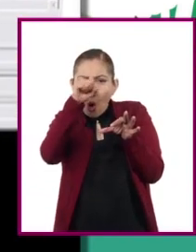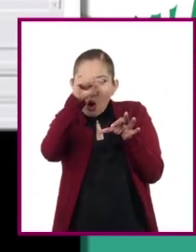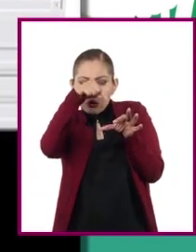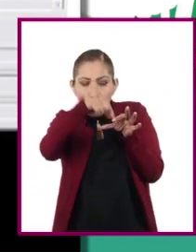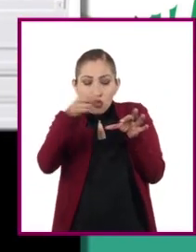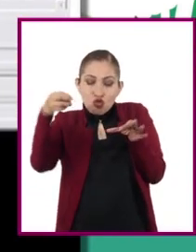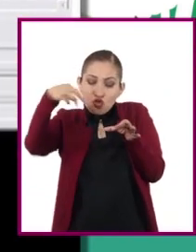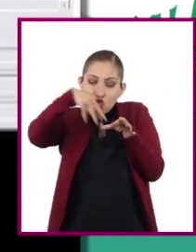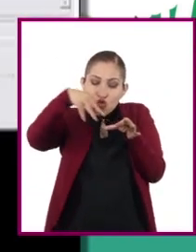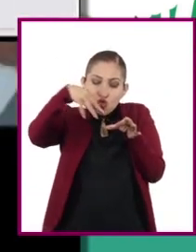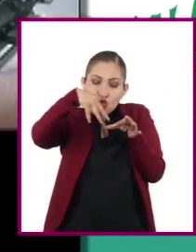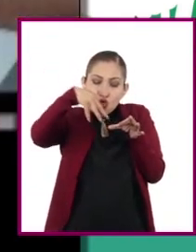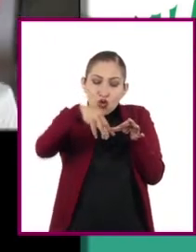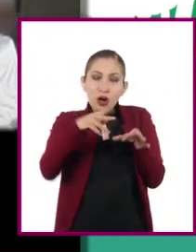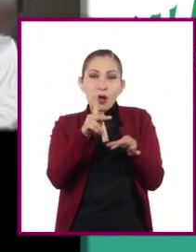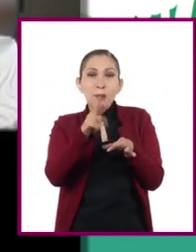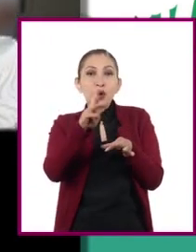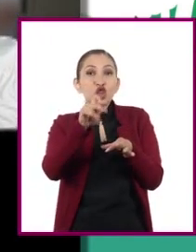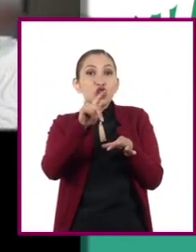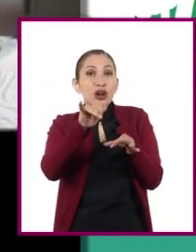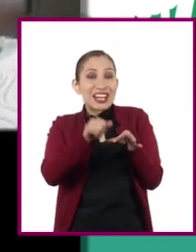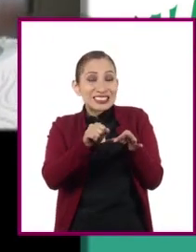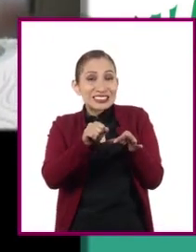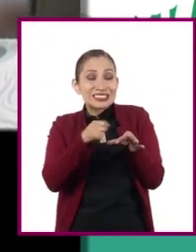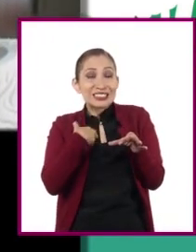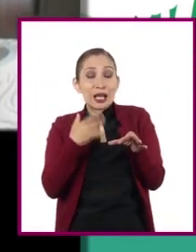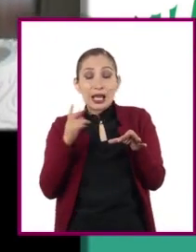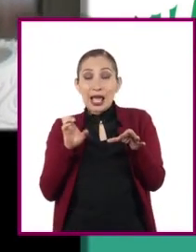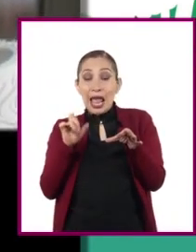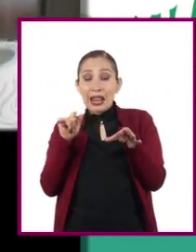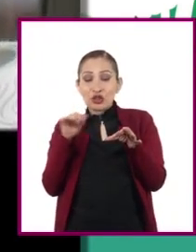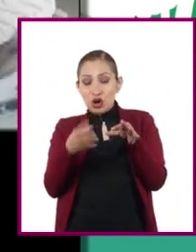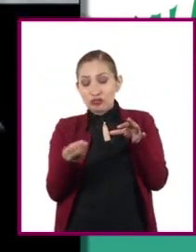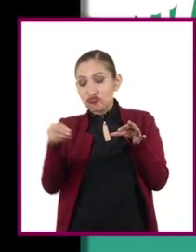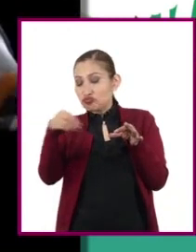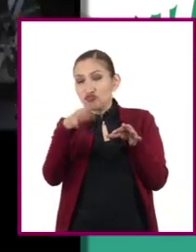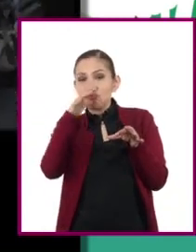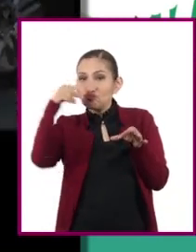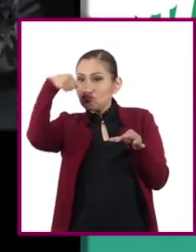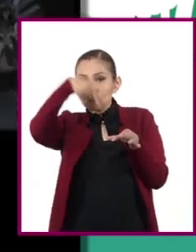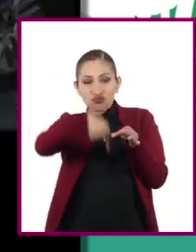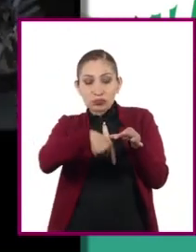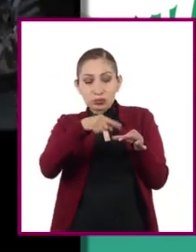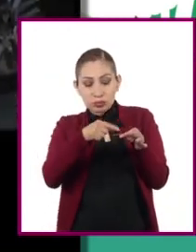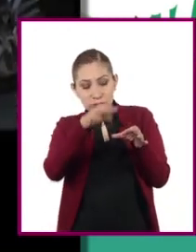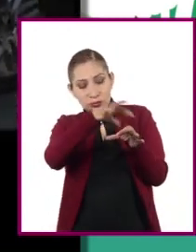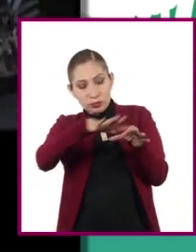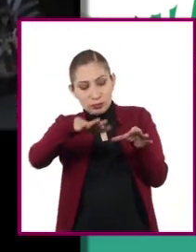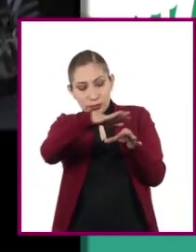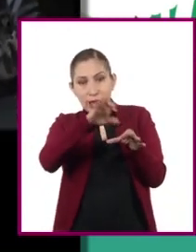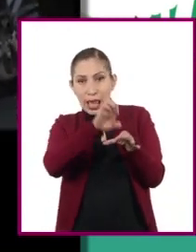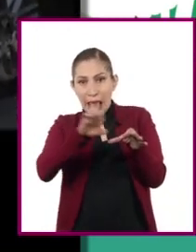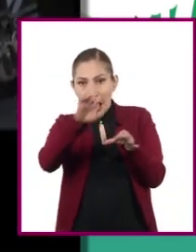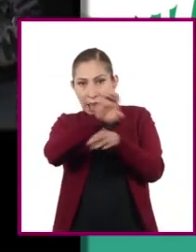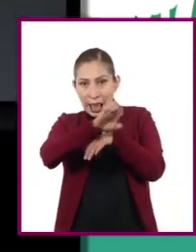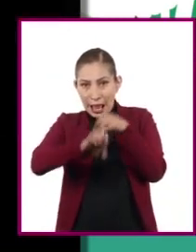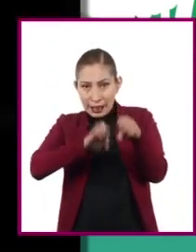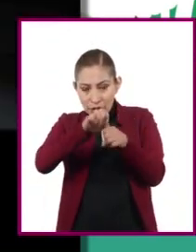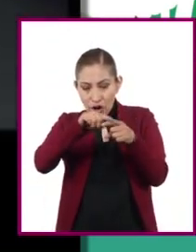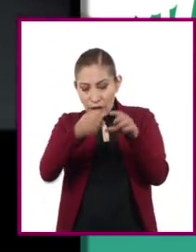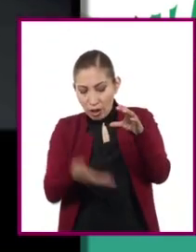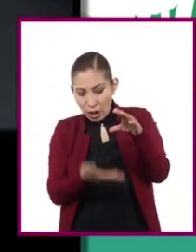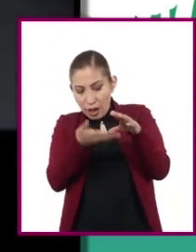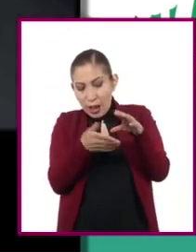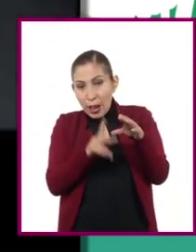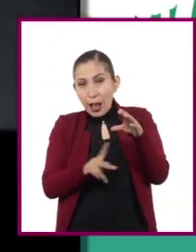dejan pasar solo los protones del hidrógeno y los electrones se quedan atorados del otro lado. Entonces, de un lado tenemos puros electrones, del otro